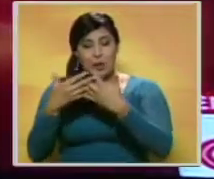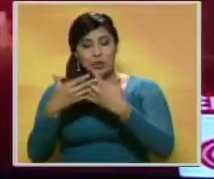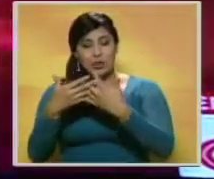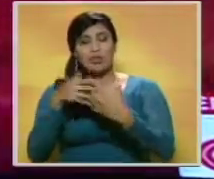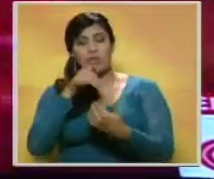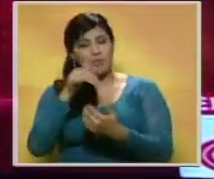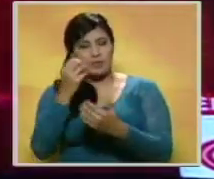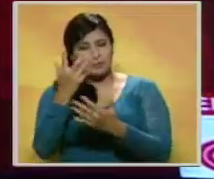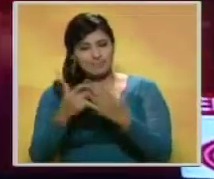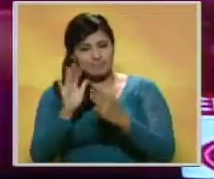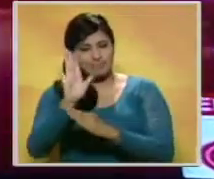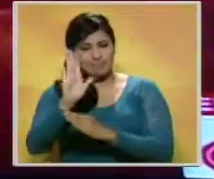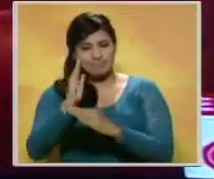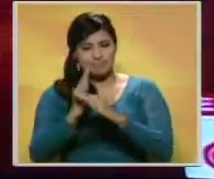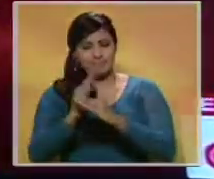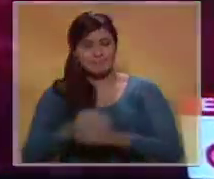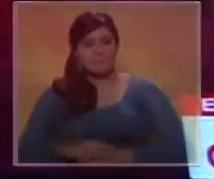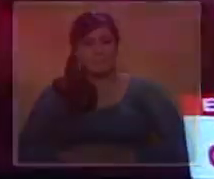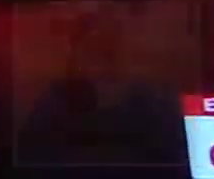detalles en breve.